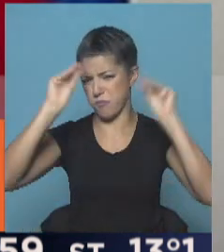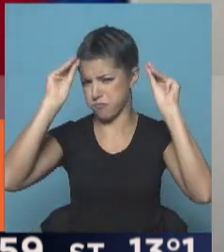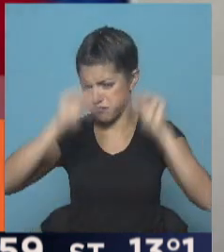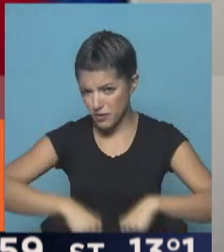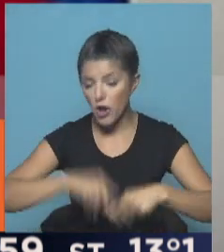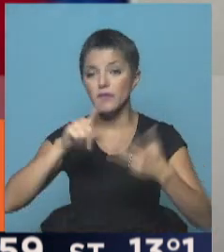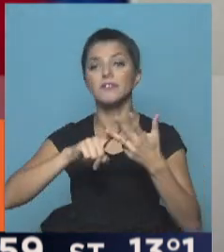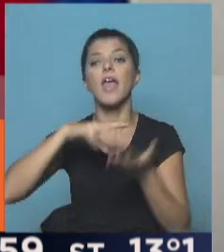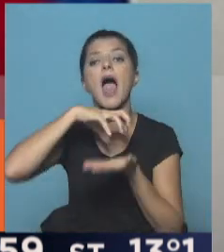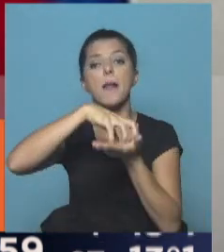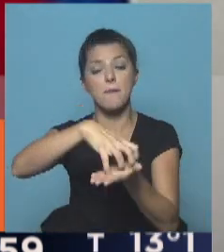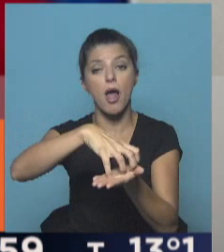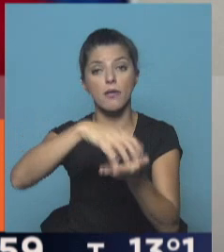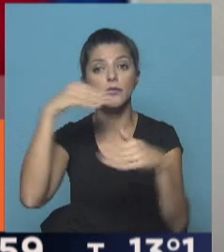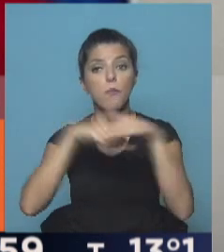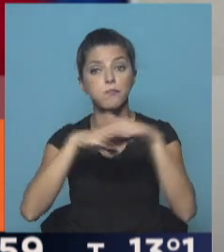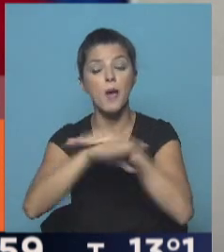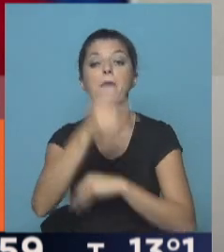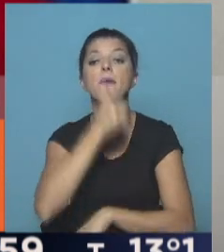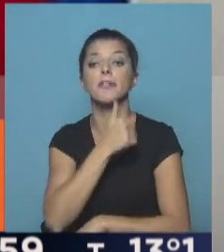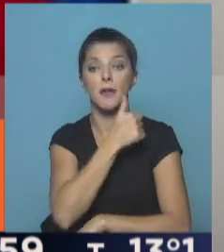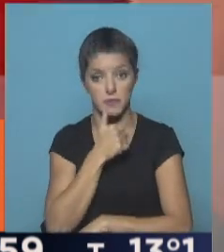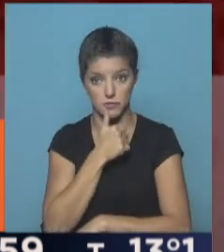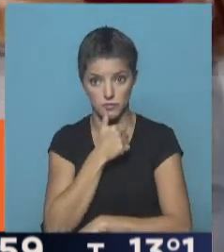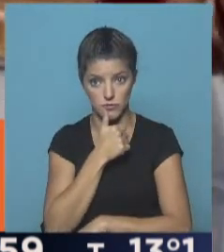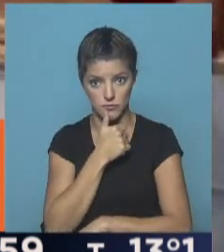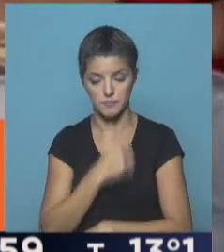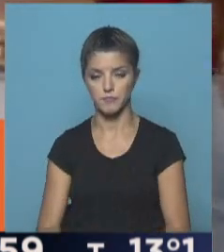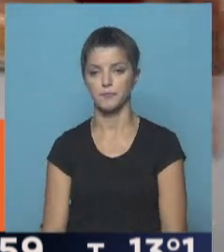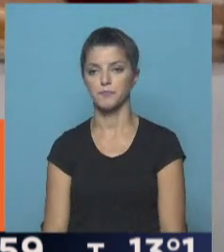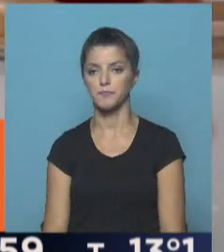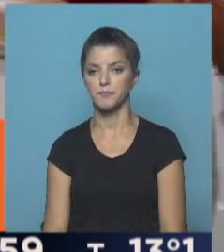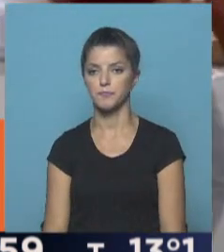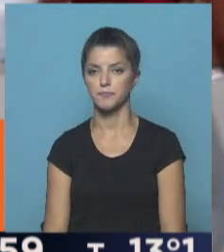un almacén de medicamentos de la misión Barrio Adentro.